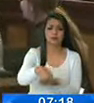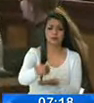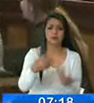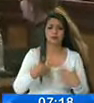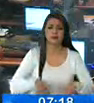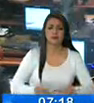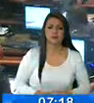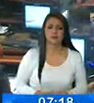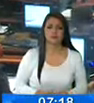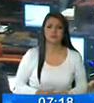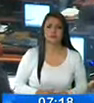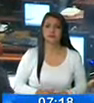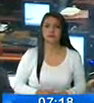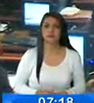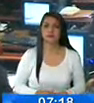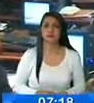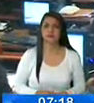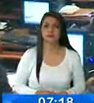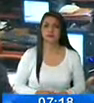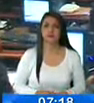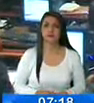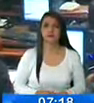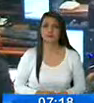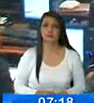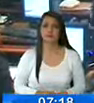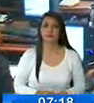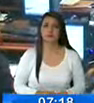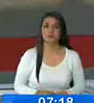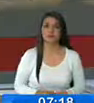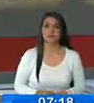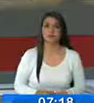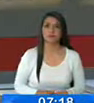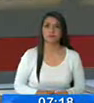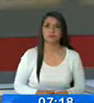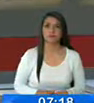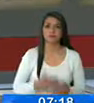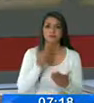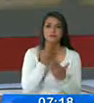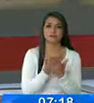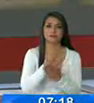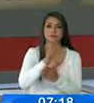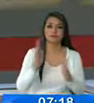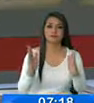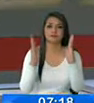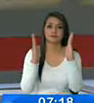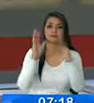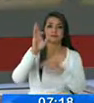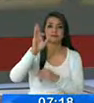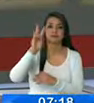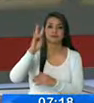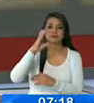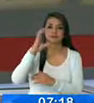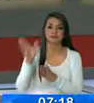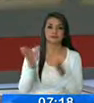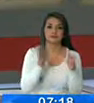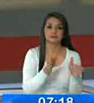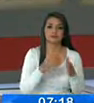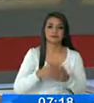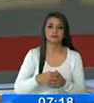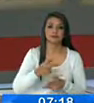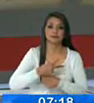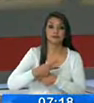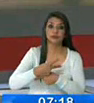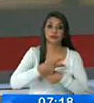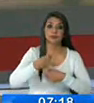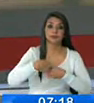semana, informó Héctor Romero. Gracias por acompañarnos acá en TVC. El Consejo de